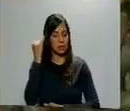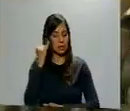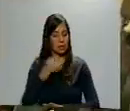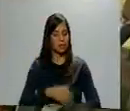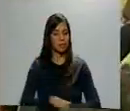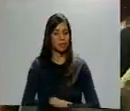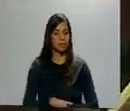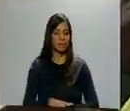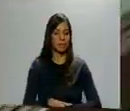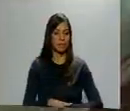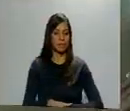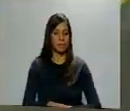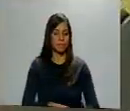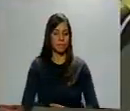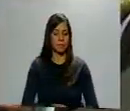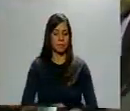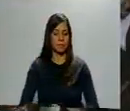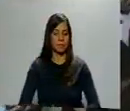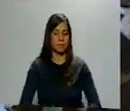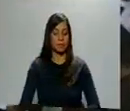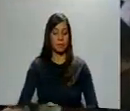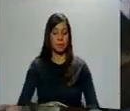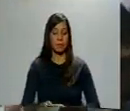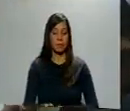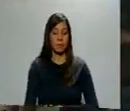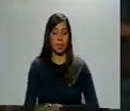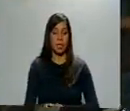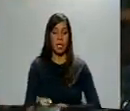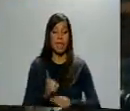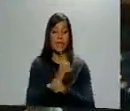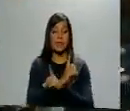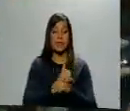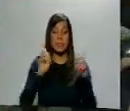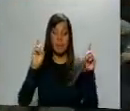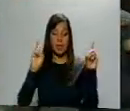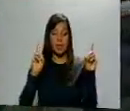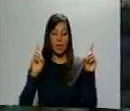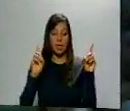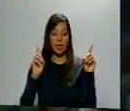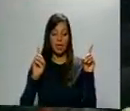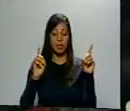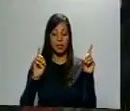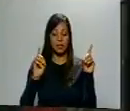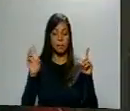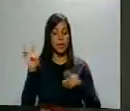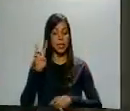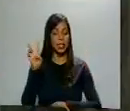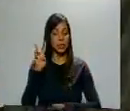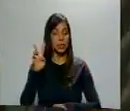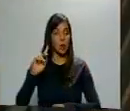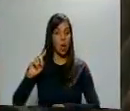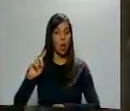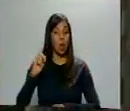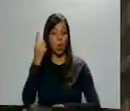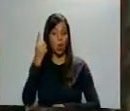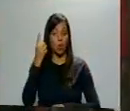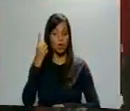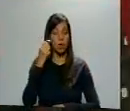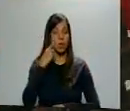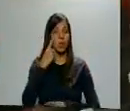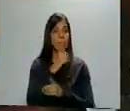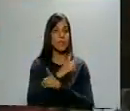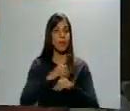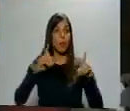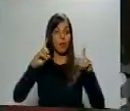Chávez Frías. Y es que nuestra democracia, compatriota, es la única democracia en el